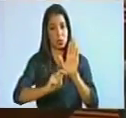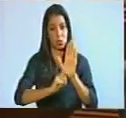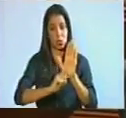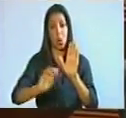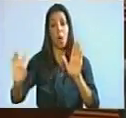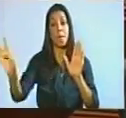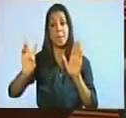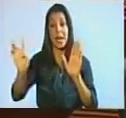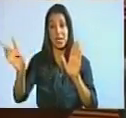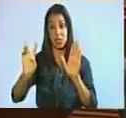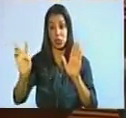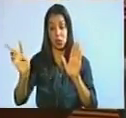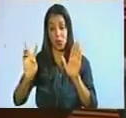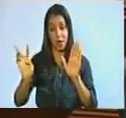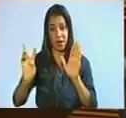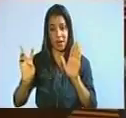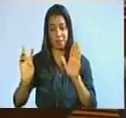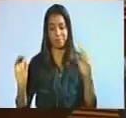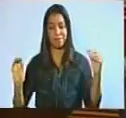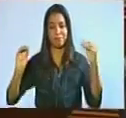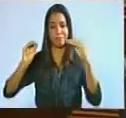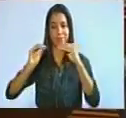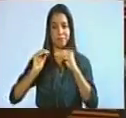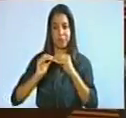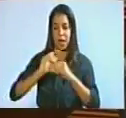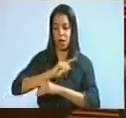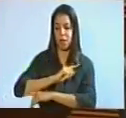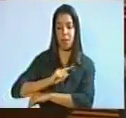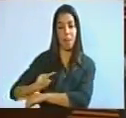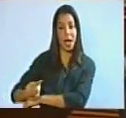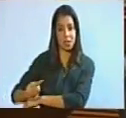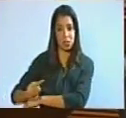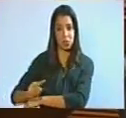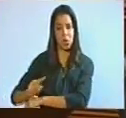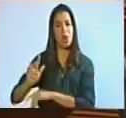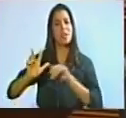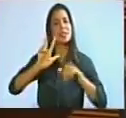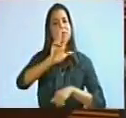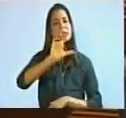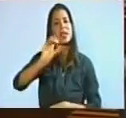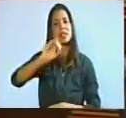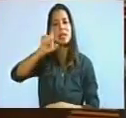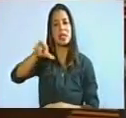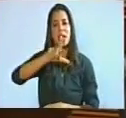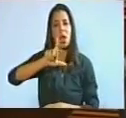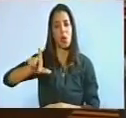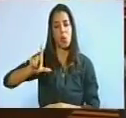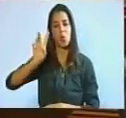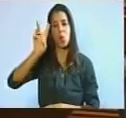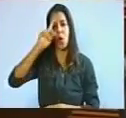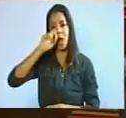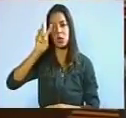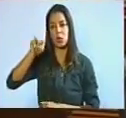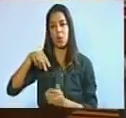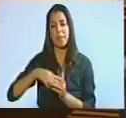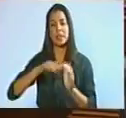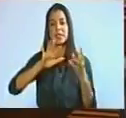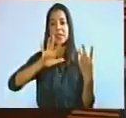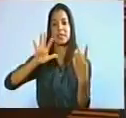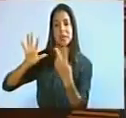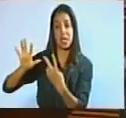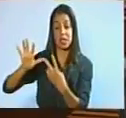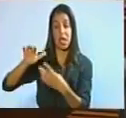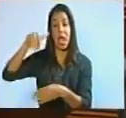República Bolivariana de Venezuela, conforme al mandato otorgado el 30 de julio de 2017, en